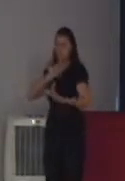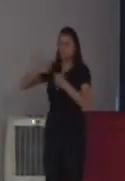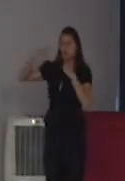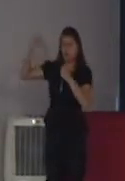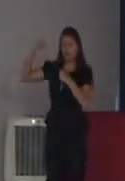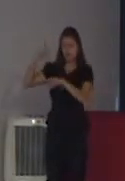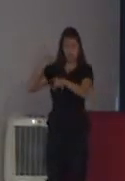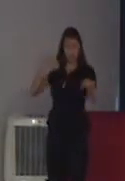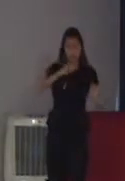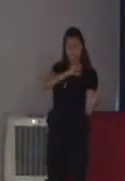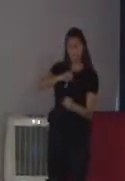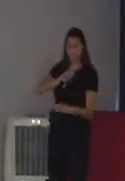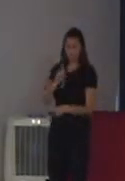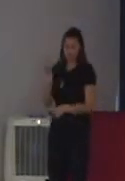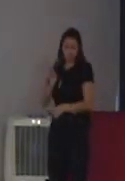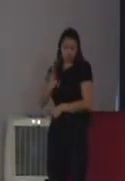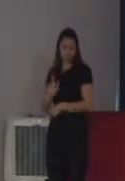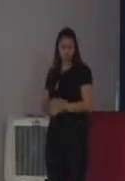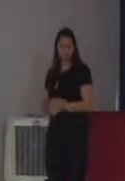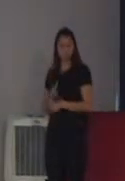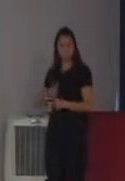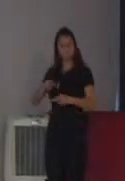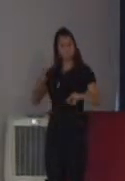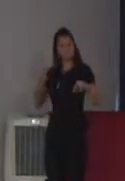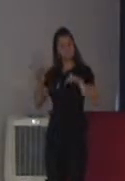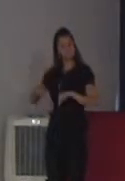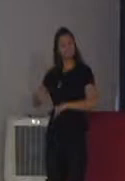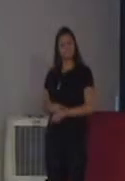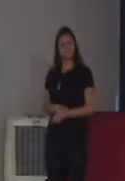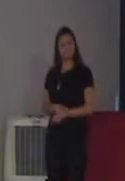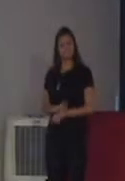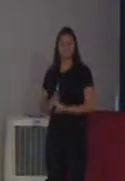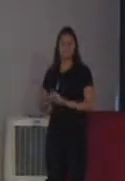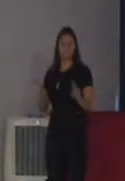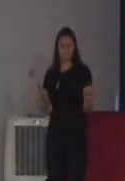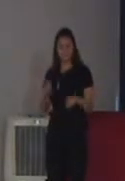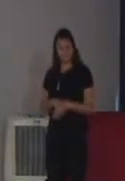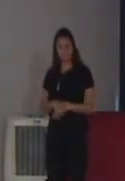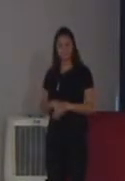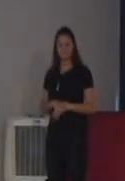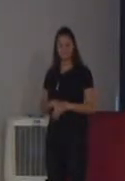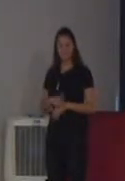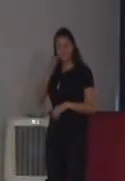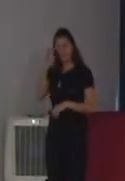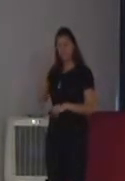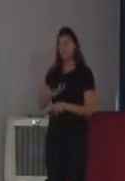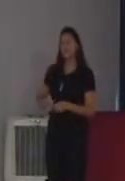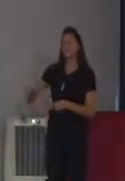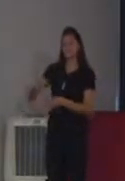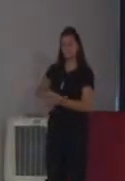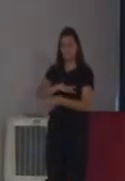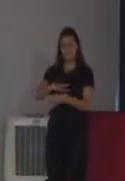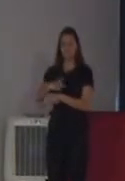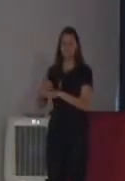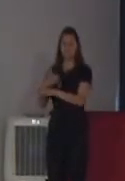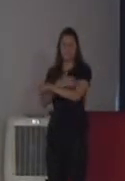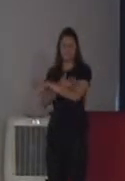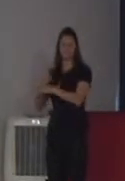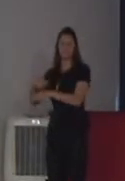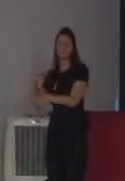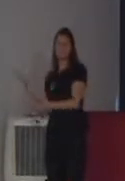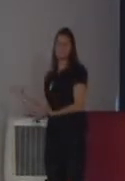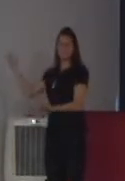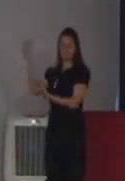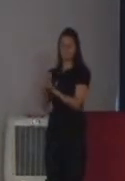correr peligro. Aquí el asunto es de otro orden, ¿sí? Por ser un espacio colonial. Y es que desde